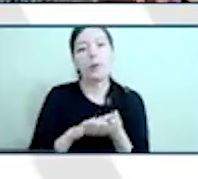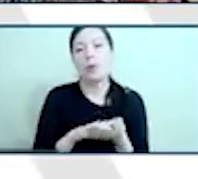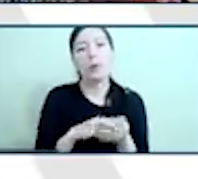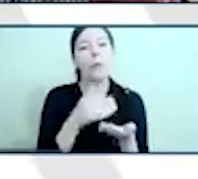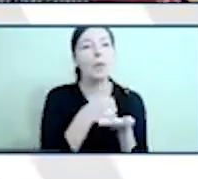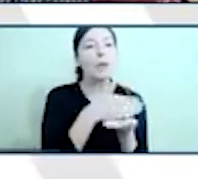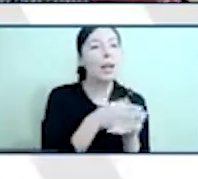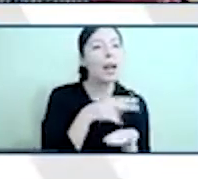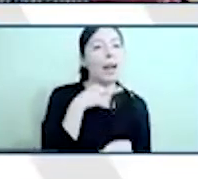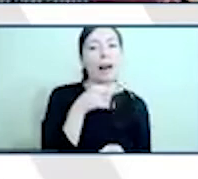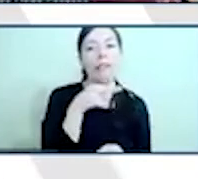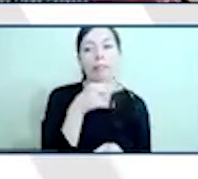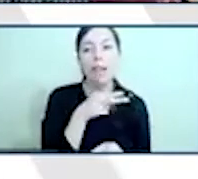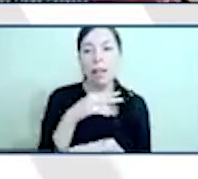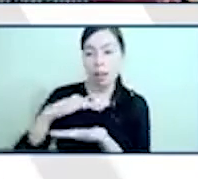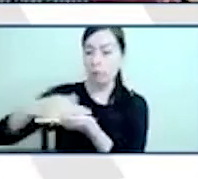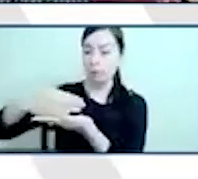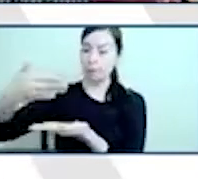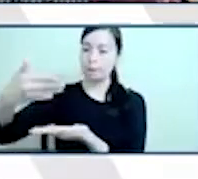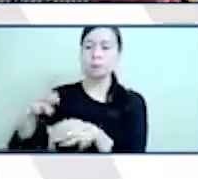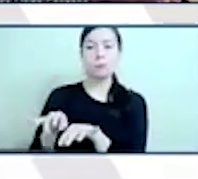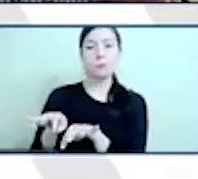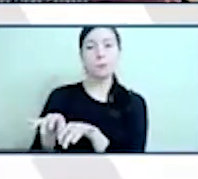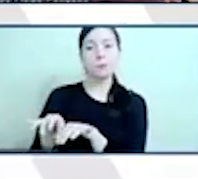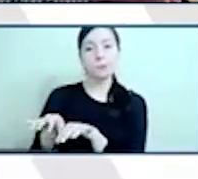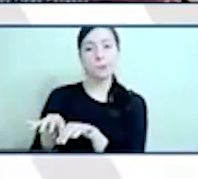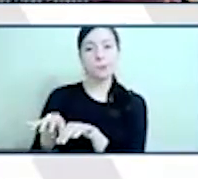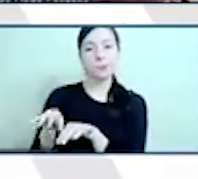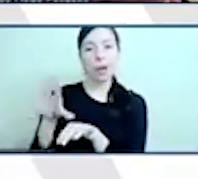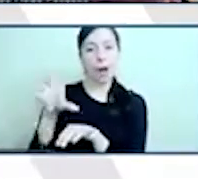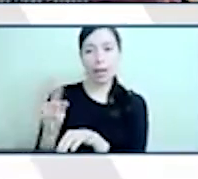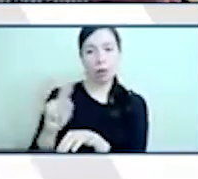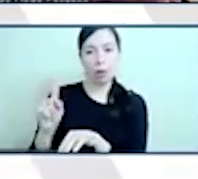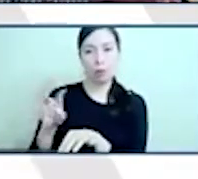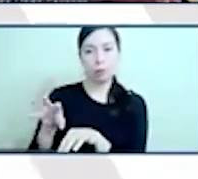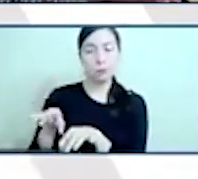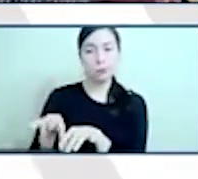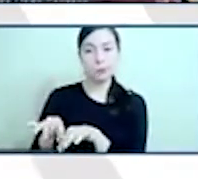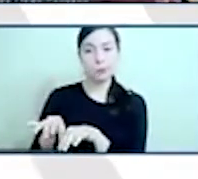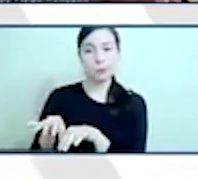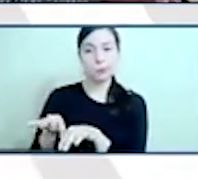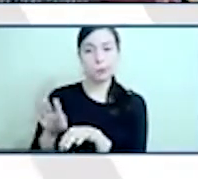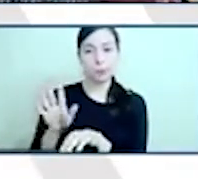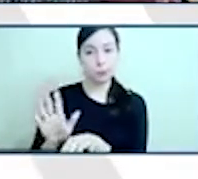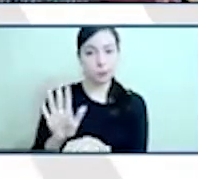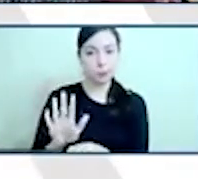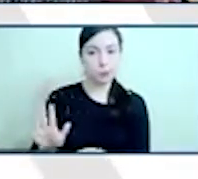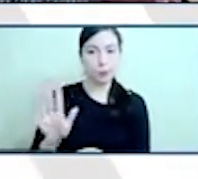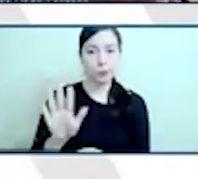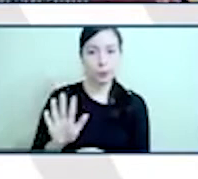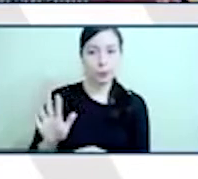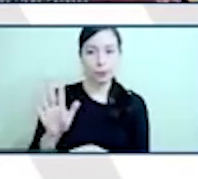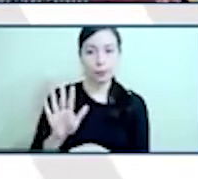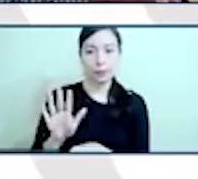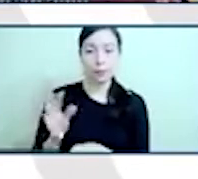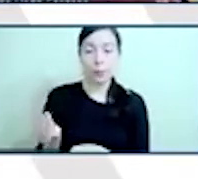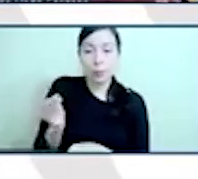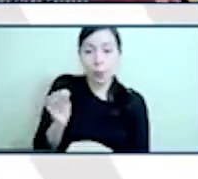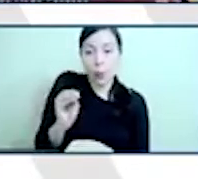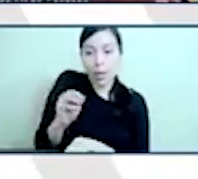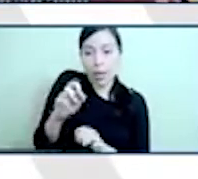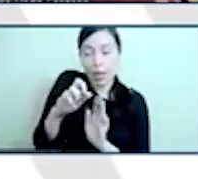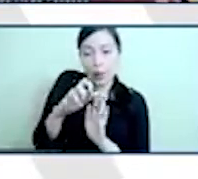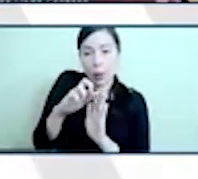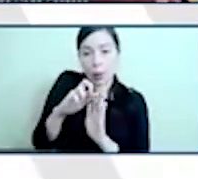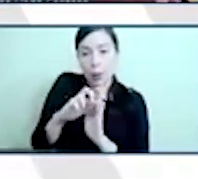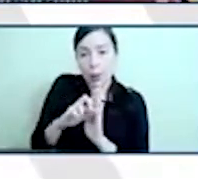y no apago el computador, sino que lo dejo prendido, el computador se queda ahí consumiendo energía, pero sin hacer nada. Entonces se podía instalar un programa que